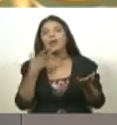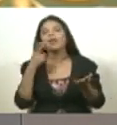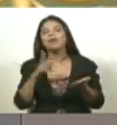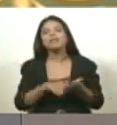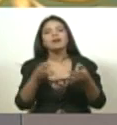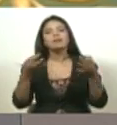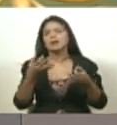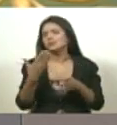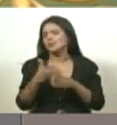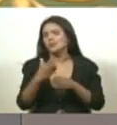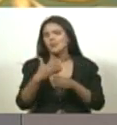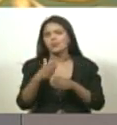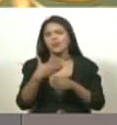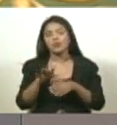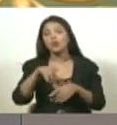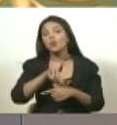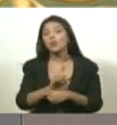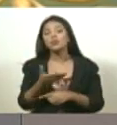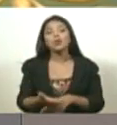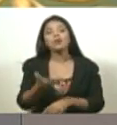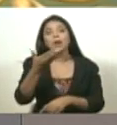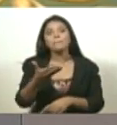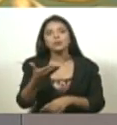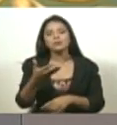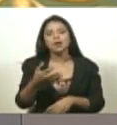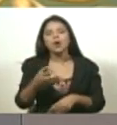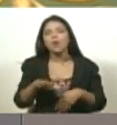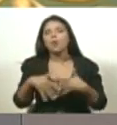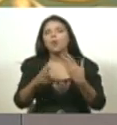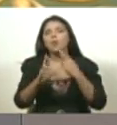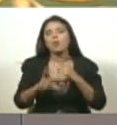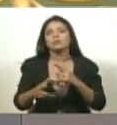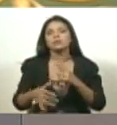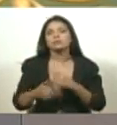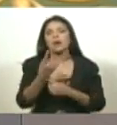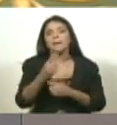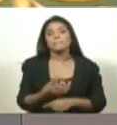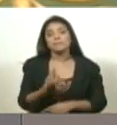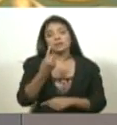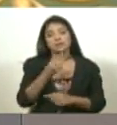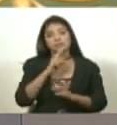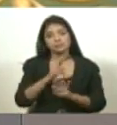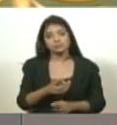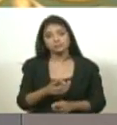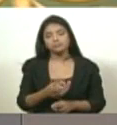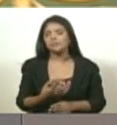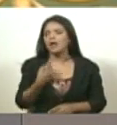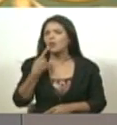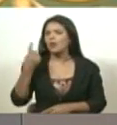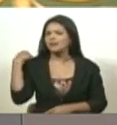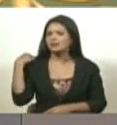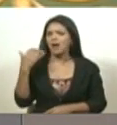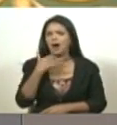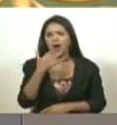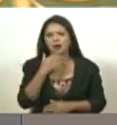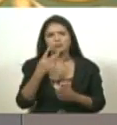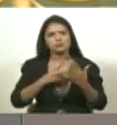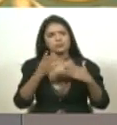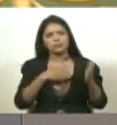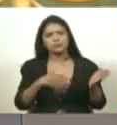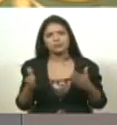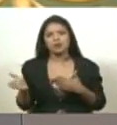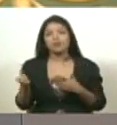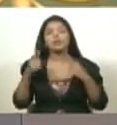importa. Lo que importa es el efecto. Y ese es el primer punto. a lo de ayer fue una operación